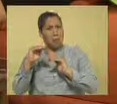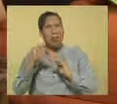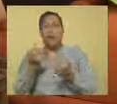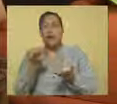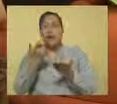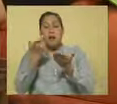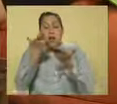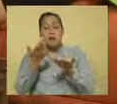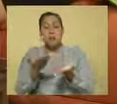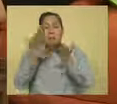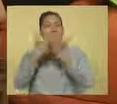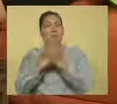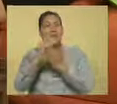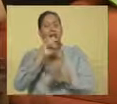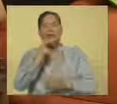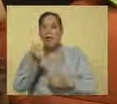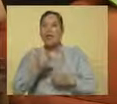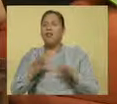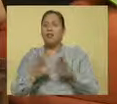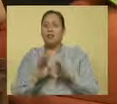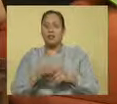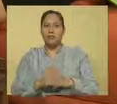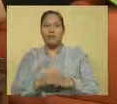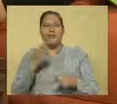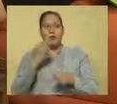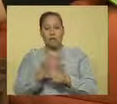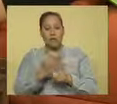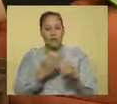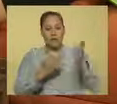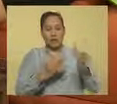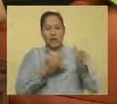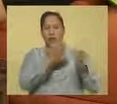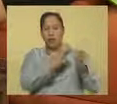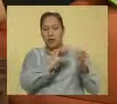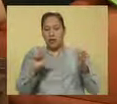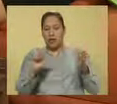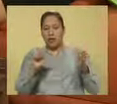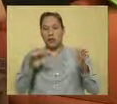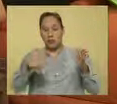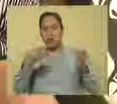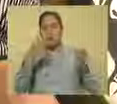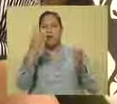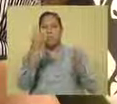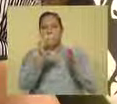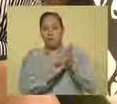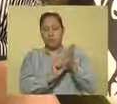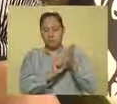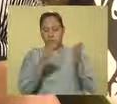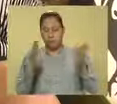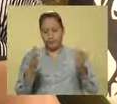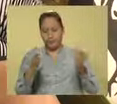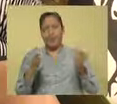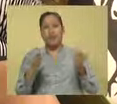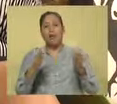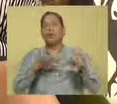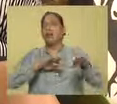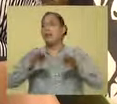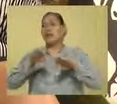sí, realmente tenemos el primer cuatrimestre del año con un desempeño pues muy